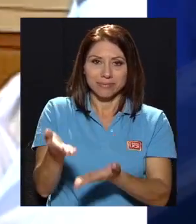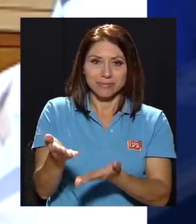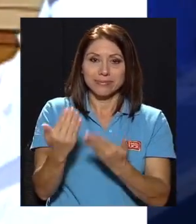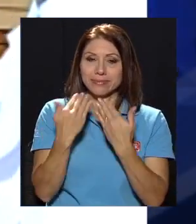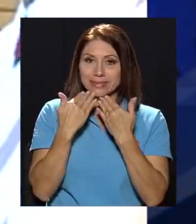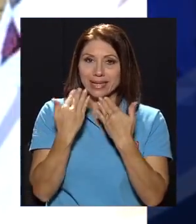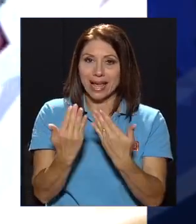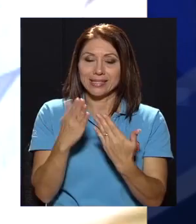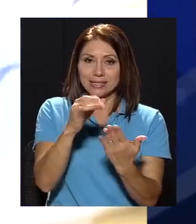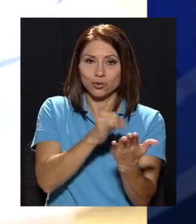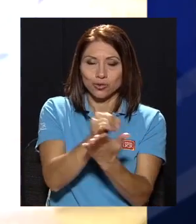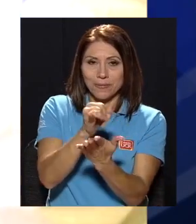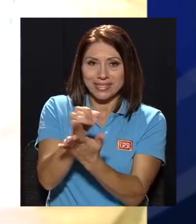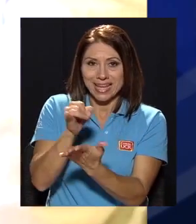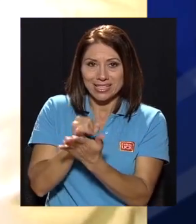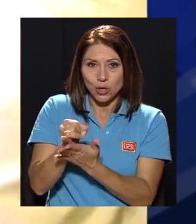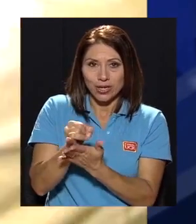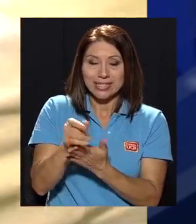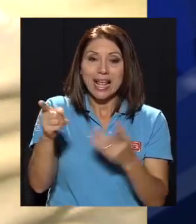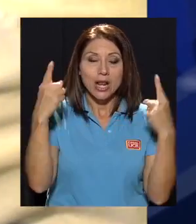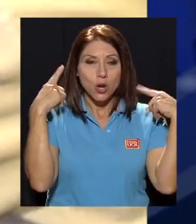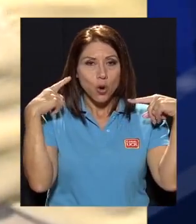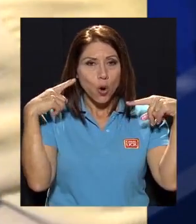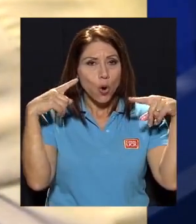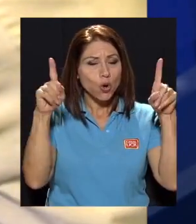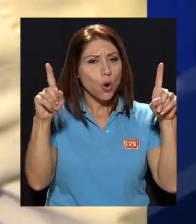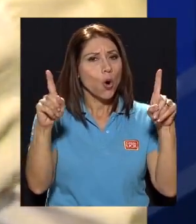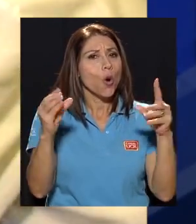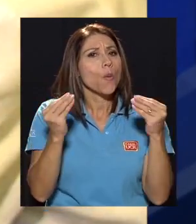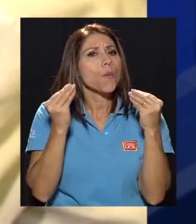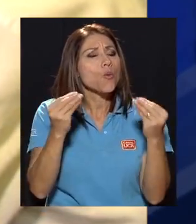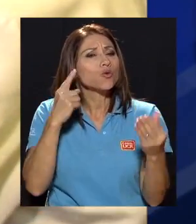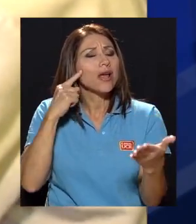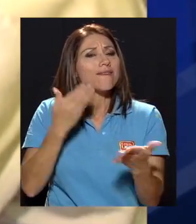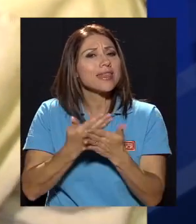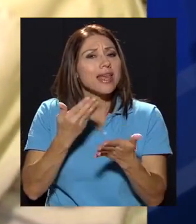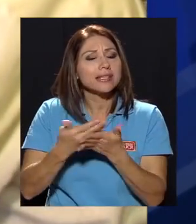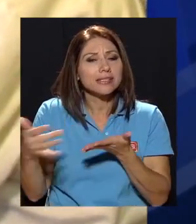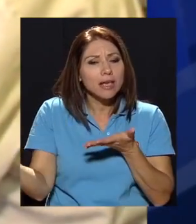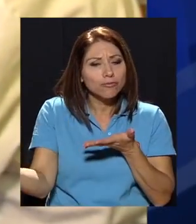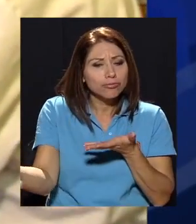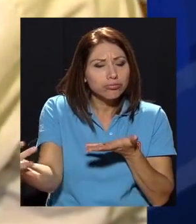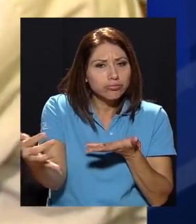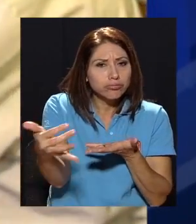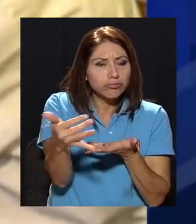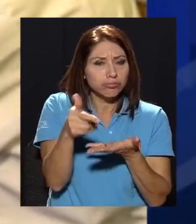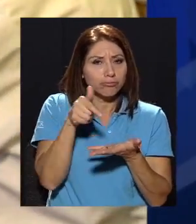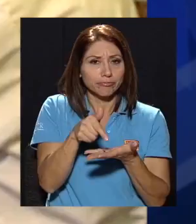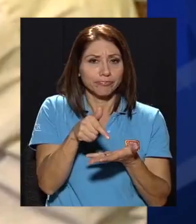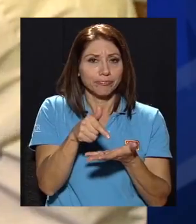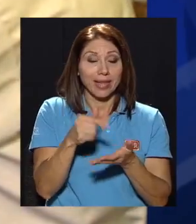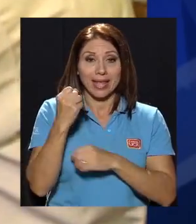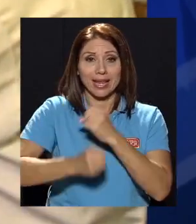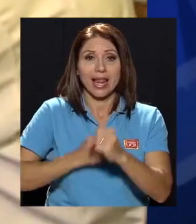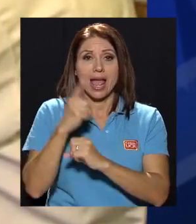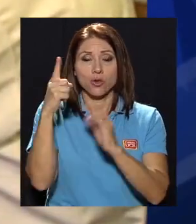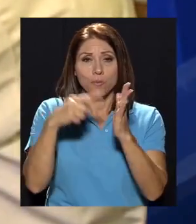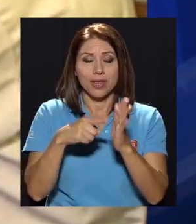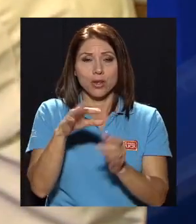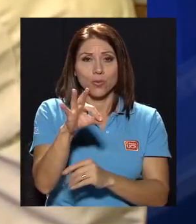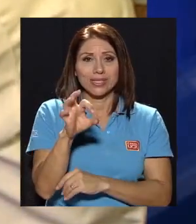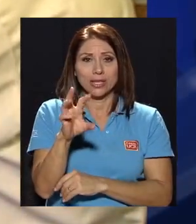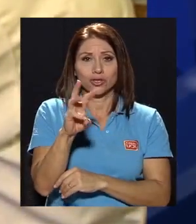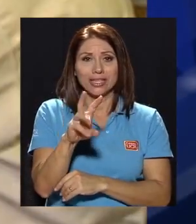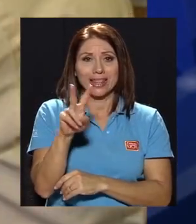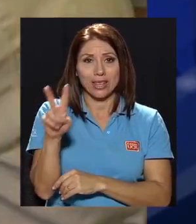Gracias a sus investigaciones, logró acumular mucha evidencia. En 1962,